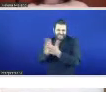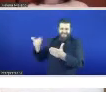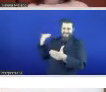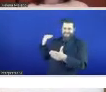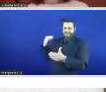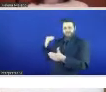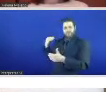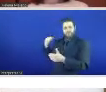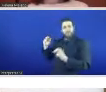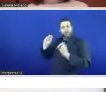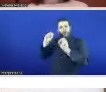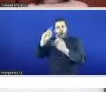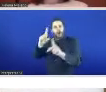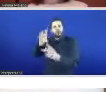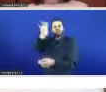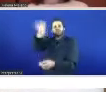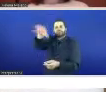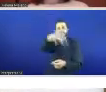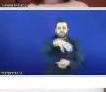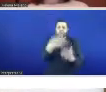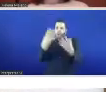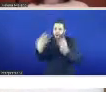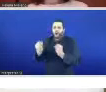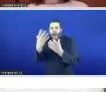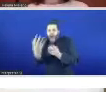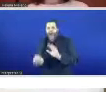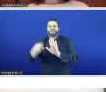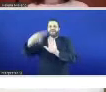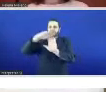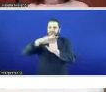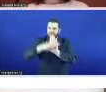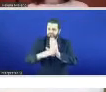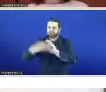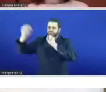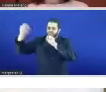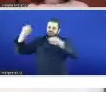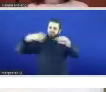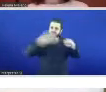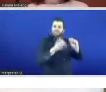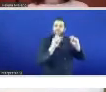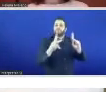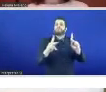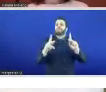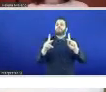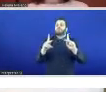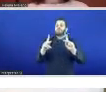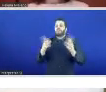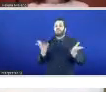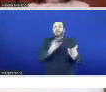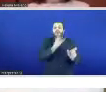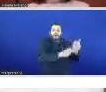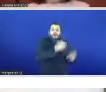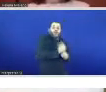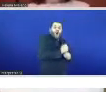a la contratación paritaria de mujeres y en relación a su acceso a los niveles de toma de decisión. Tiene que haber